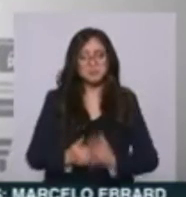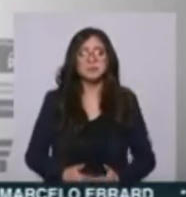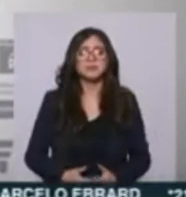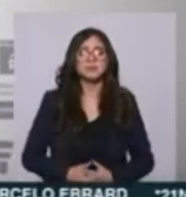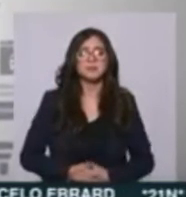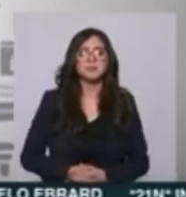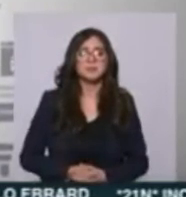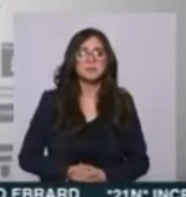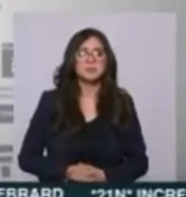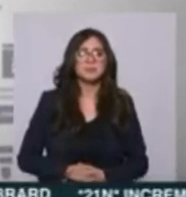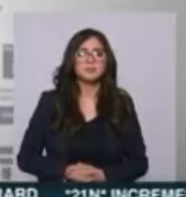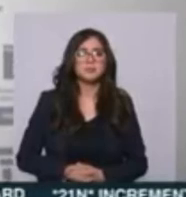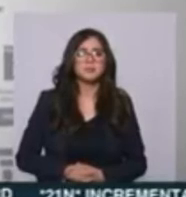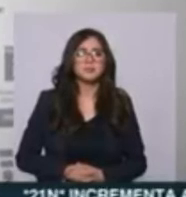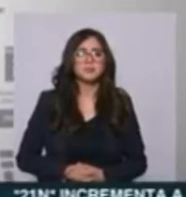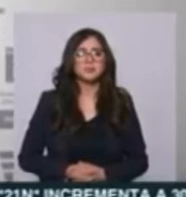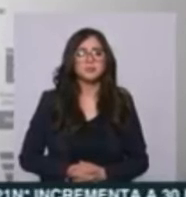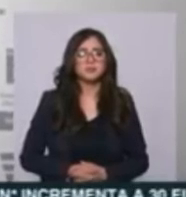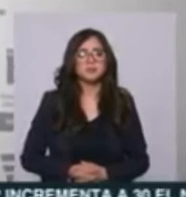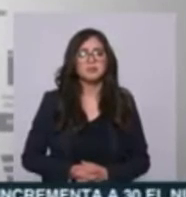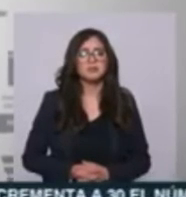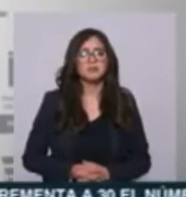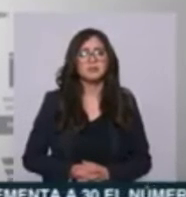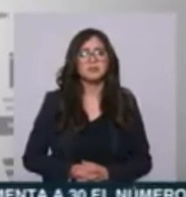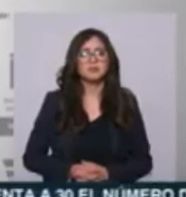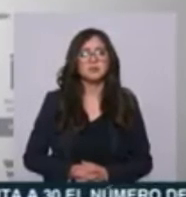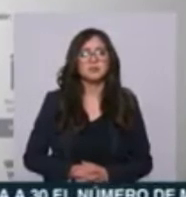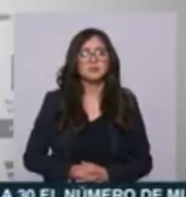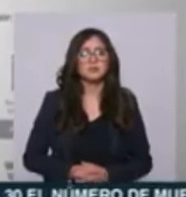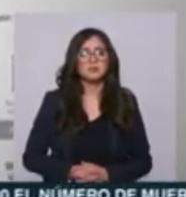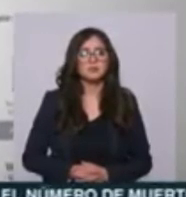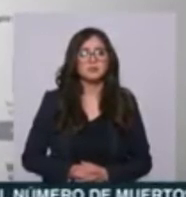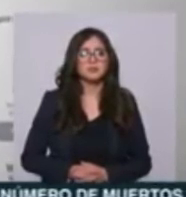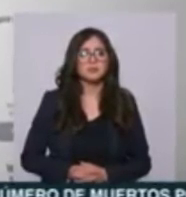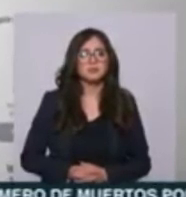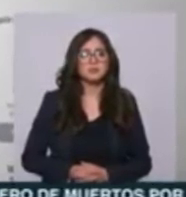Morquecho, 21 Noticias.